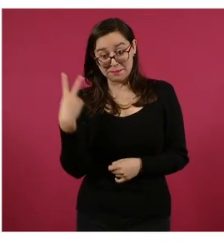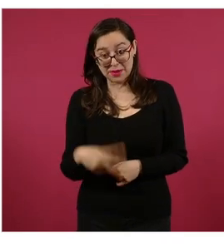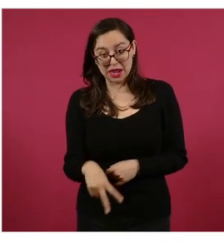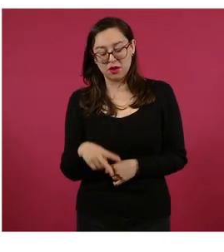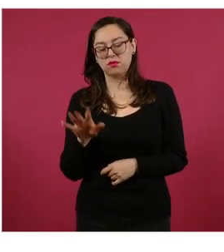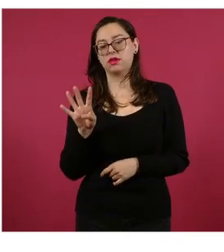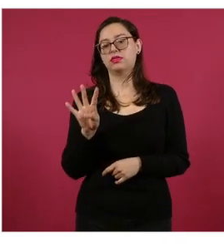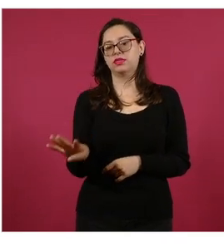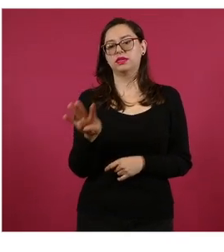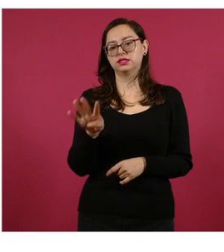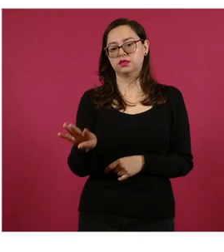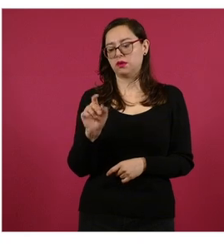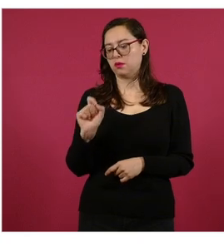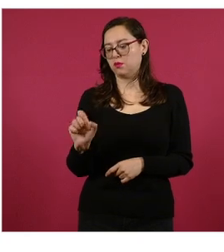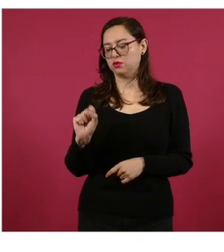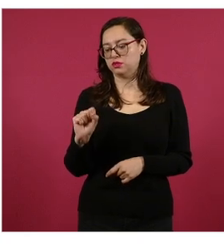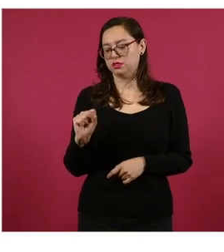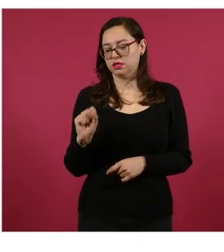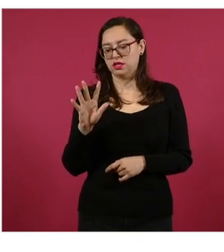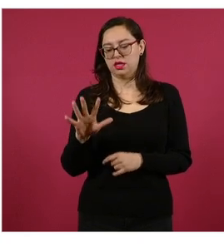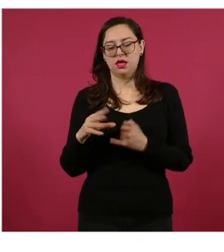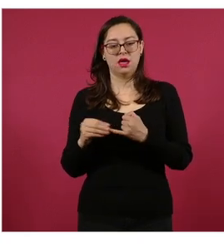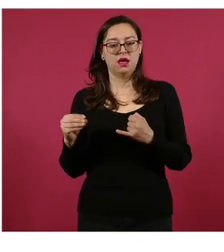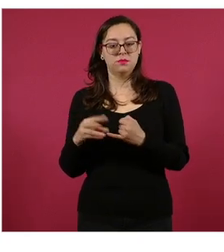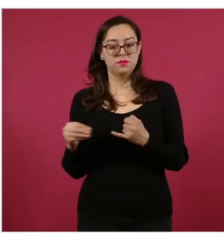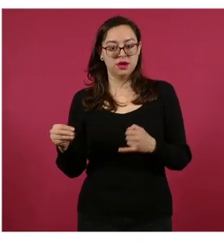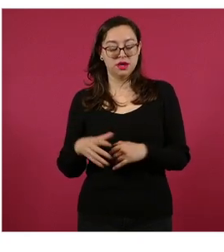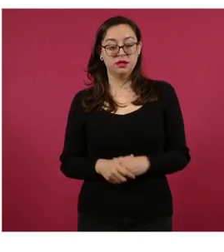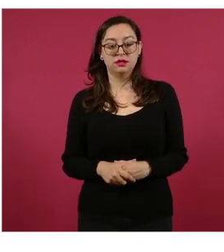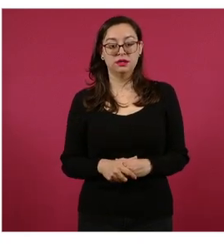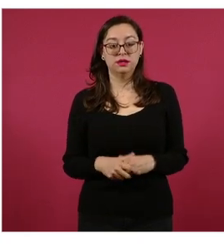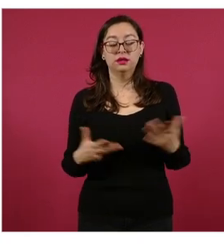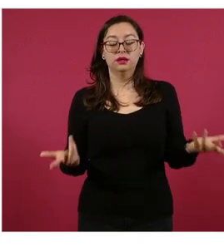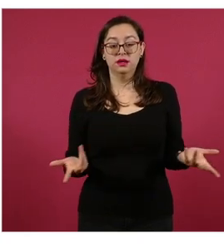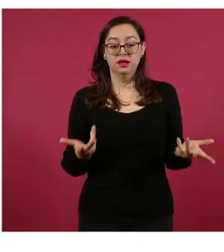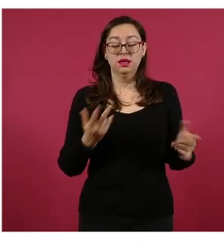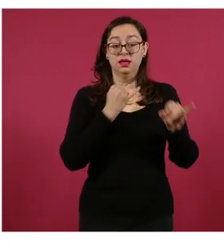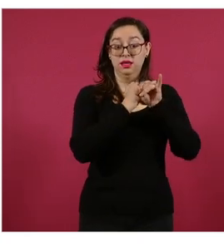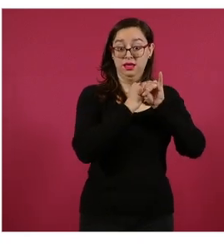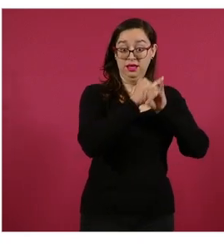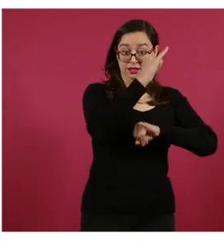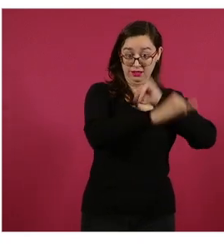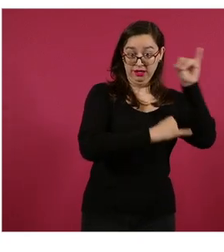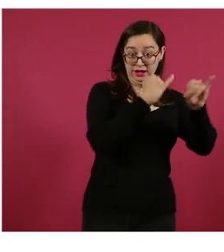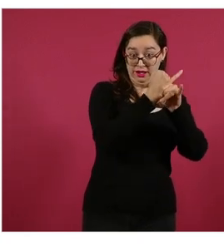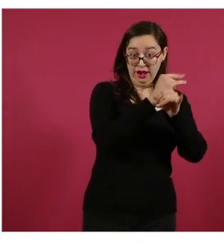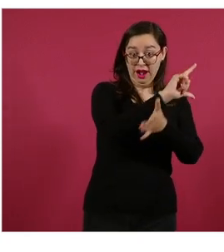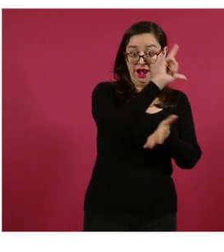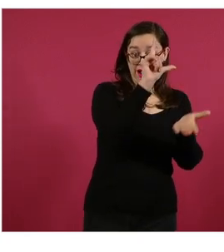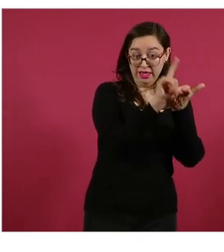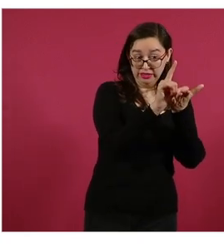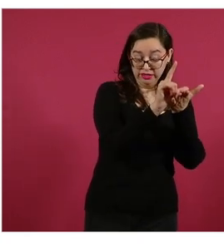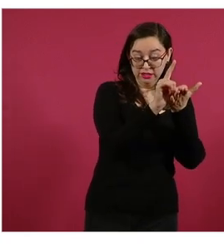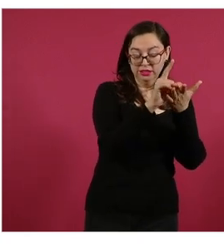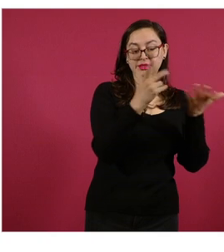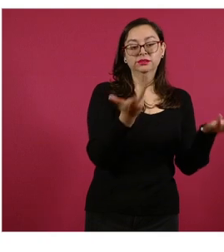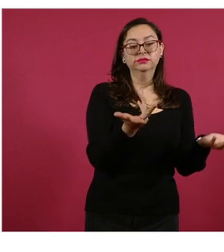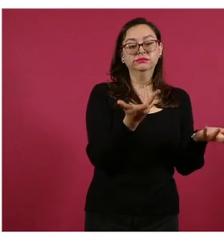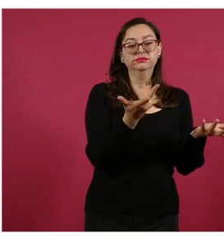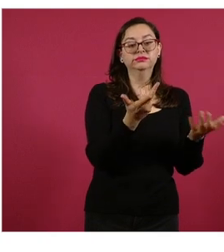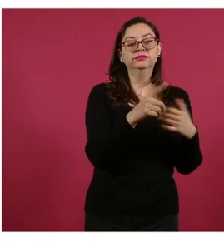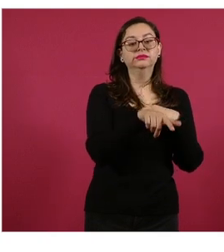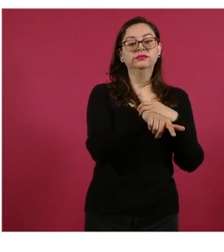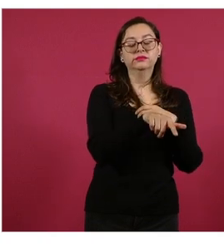únicamente 19 pesos con 65 centavos. En el caso del gas que se expende por litro, a nivel